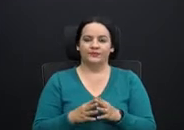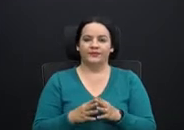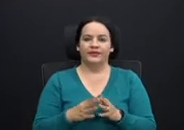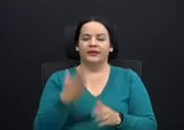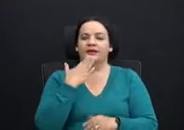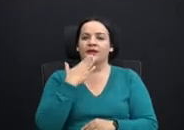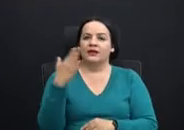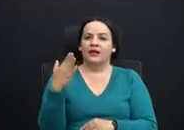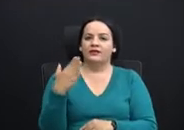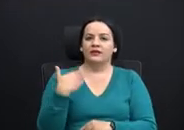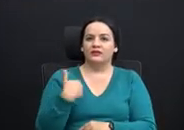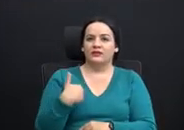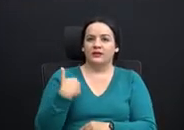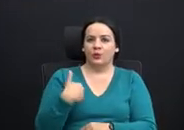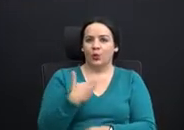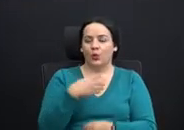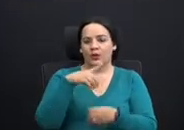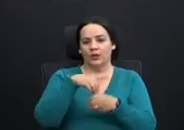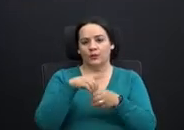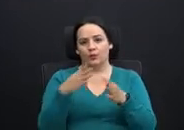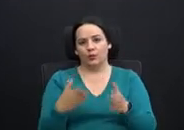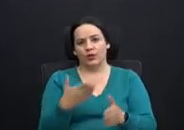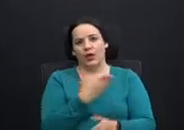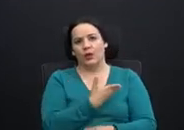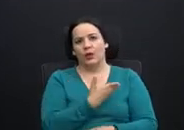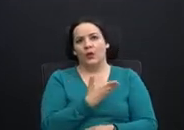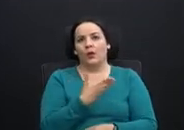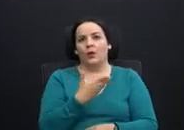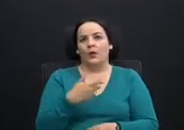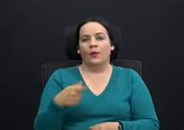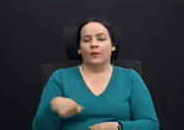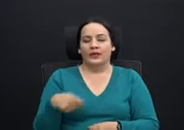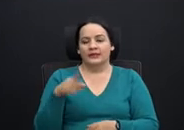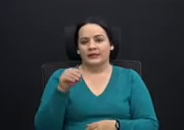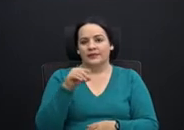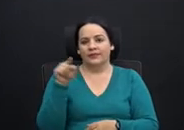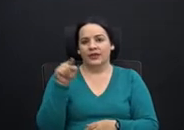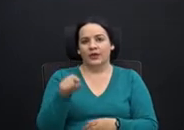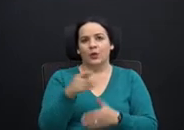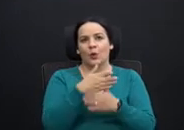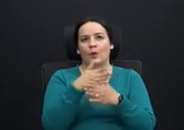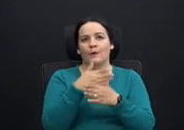Muchas gracias, señor diputado. Comparto con usted